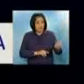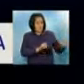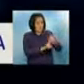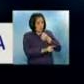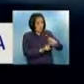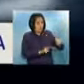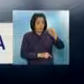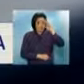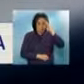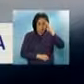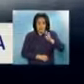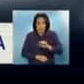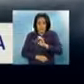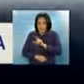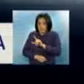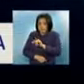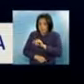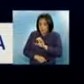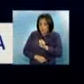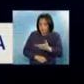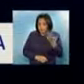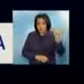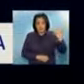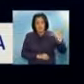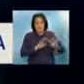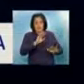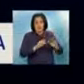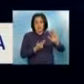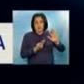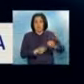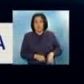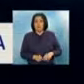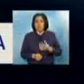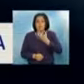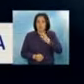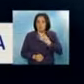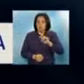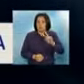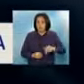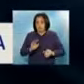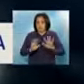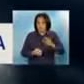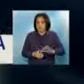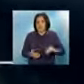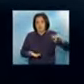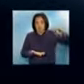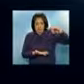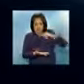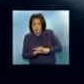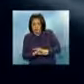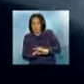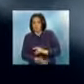policía Elías Quispe Carvajal el 17 de diciembre del 2015 en el aeropuerto Jorge Chávez.